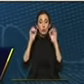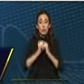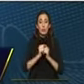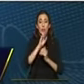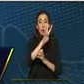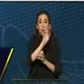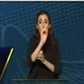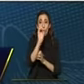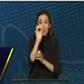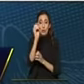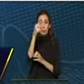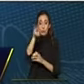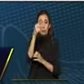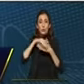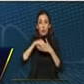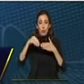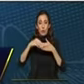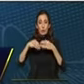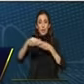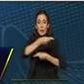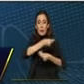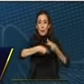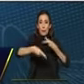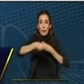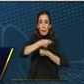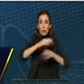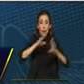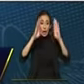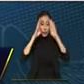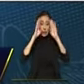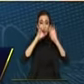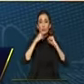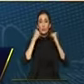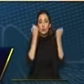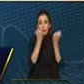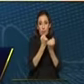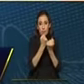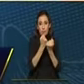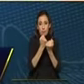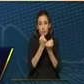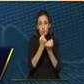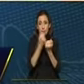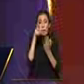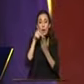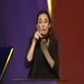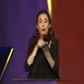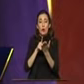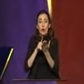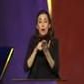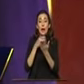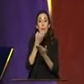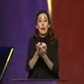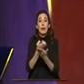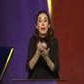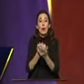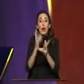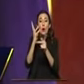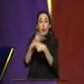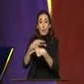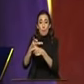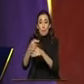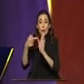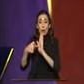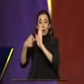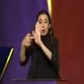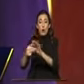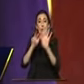400 millones de dólares la inversión social. A través del sistema financiero, movilizaremos hacia el crédito productivo